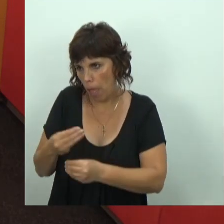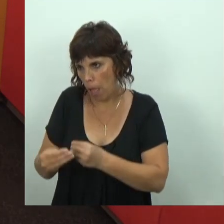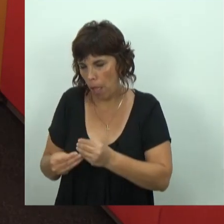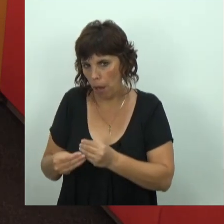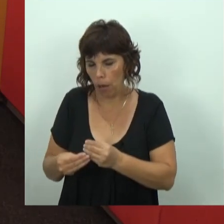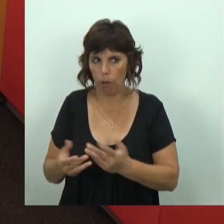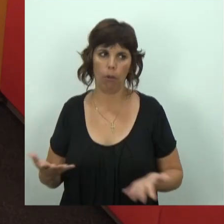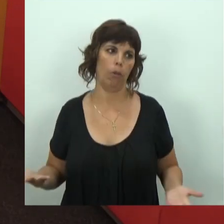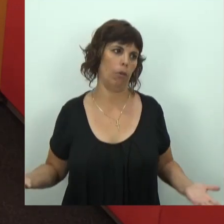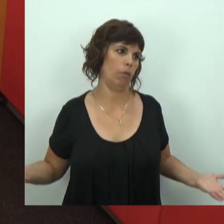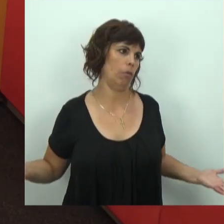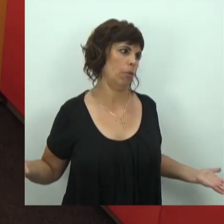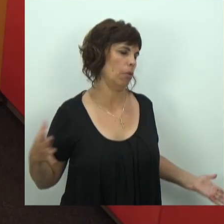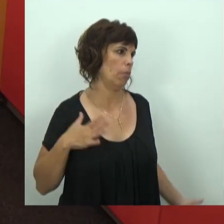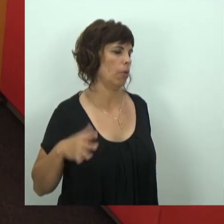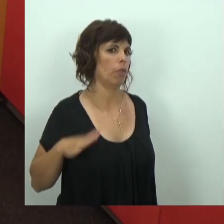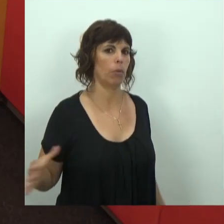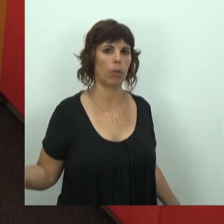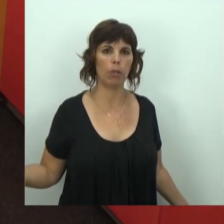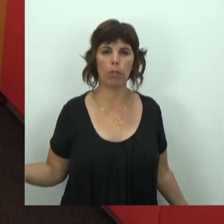Por favor, guys, come on.